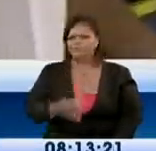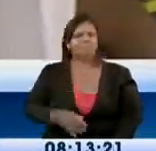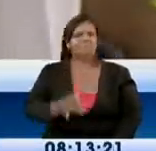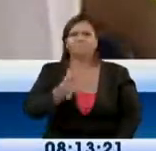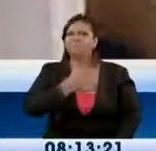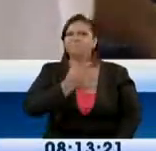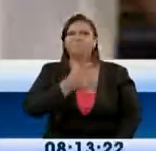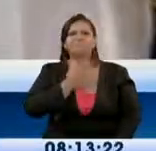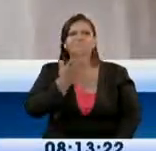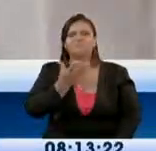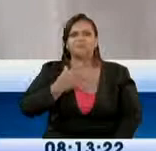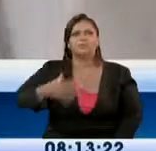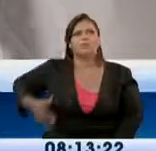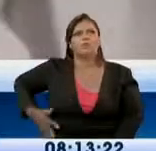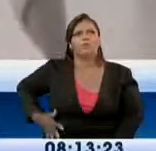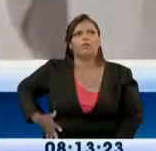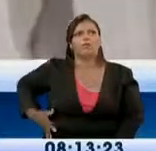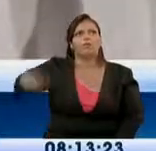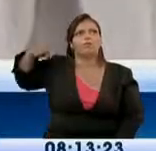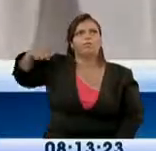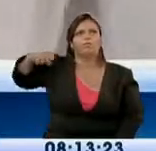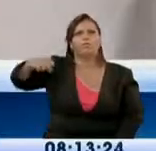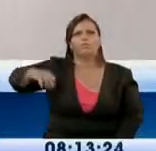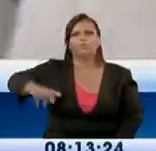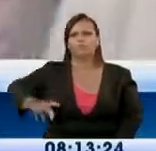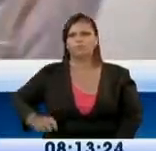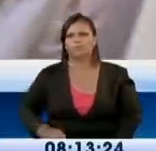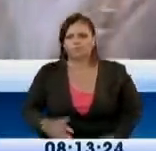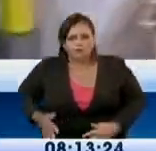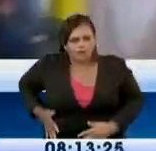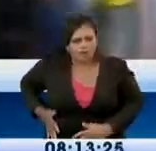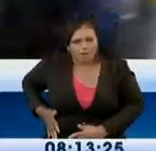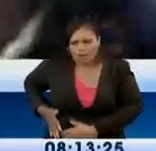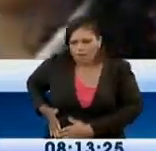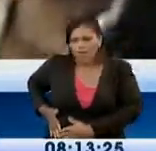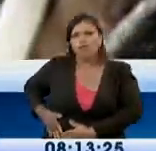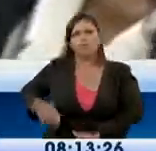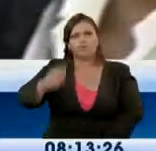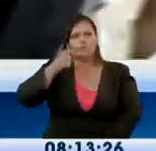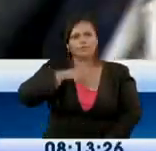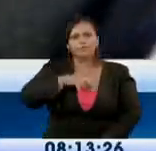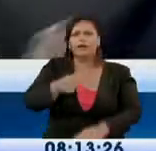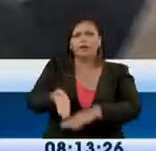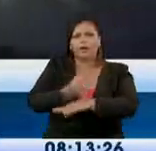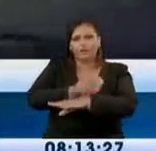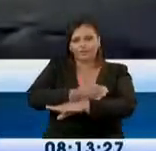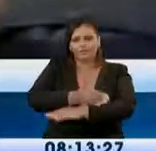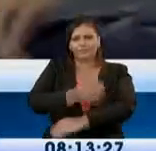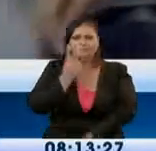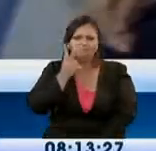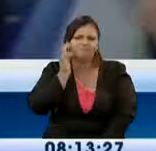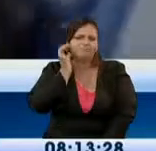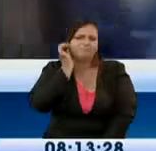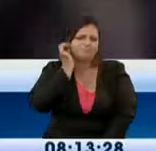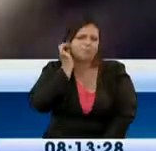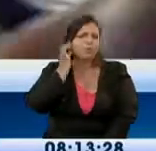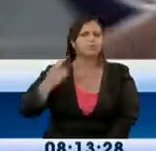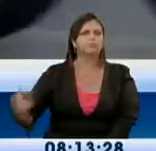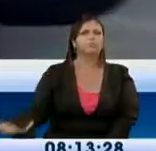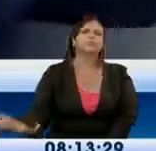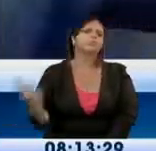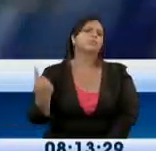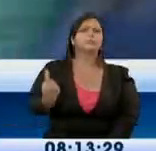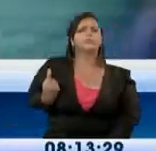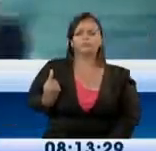no. Pero o por lo menos tuvo una sospecha luego de que... Una mujer que se me apegó a mí y después ya ella salió con